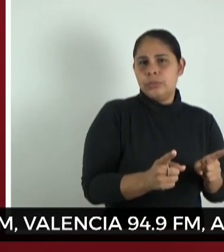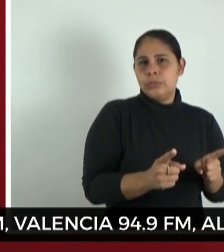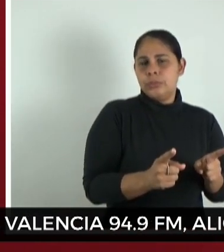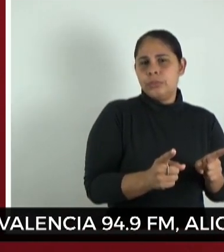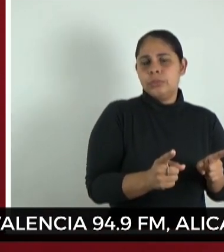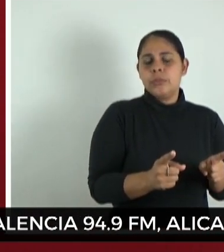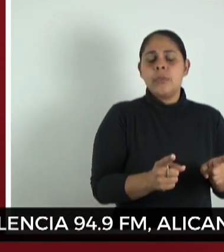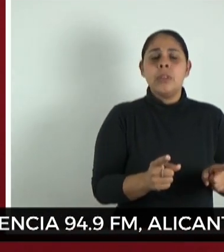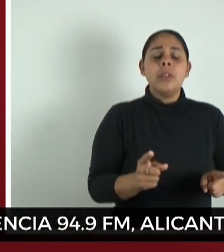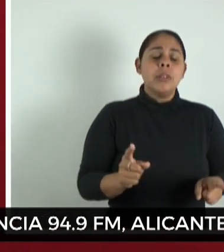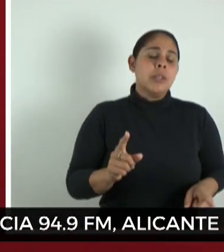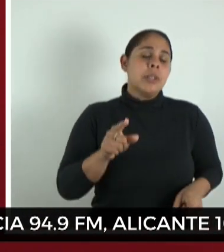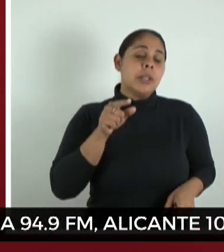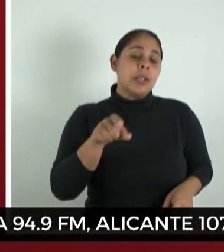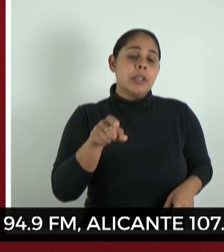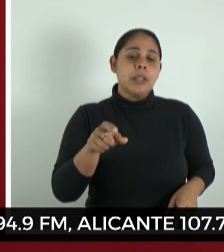Y él sabía